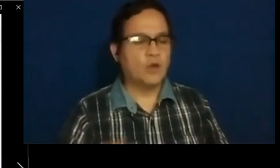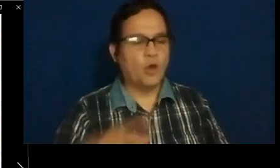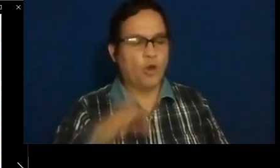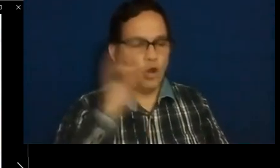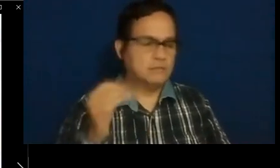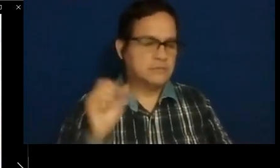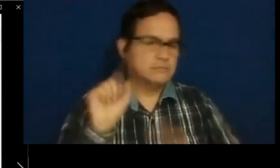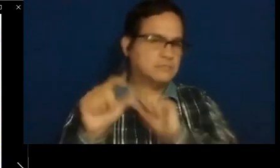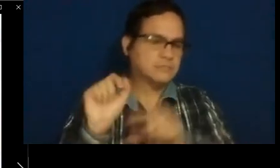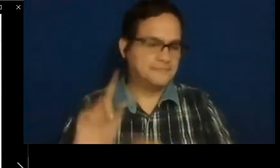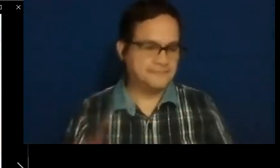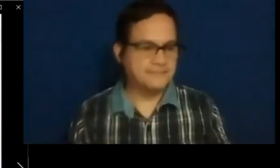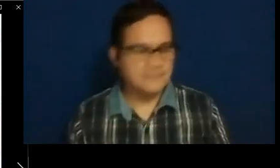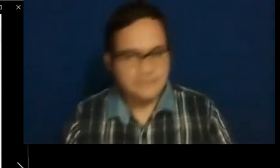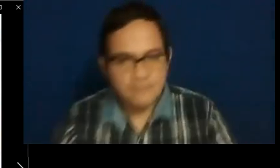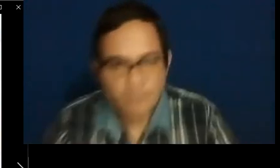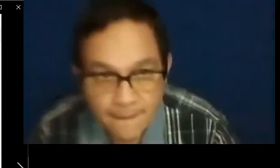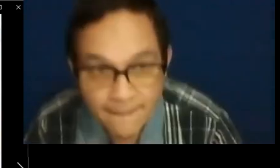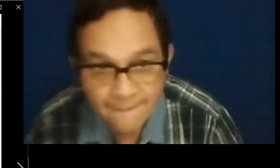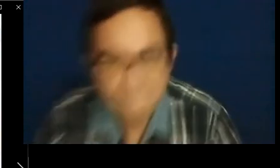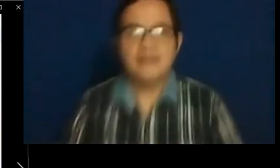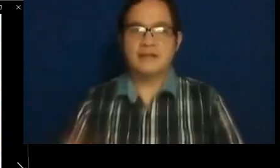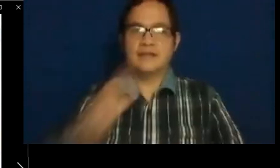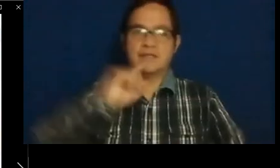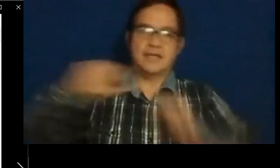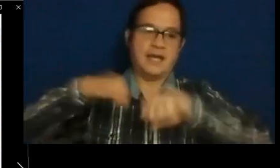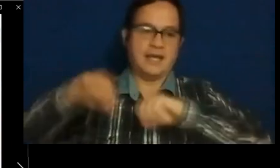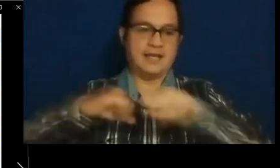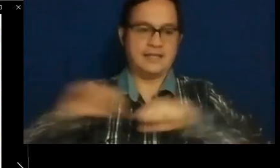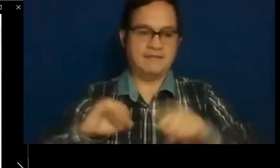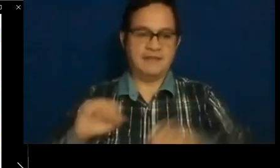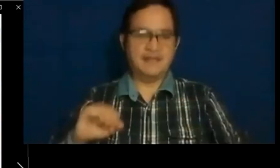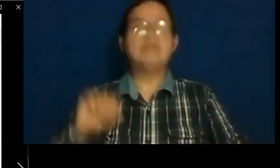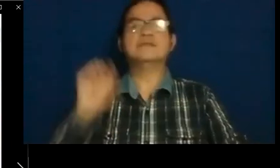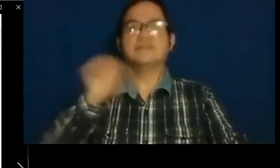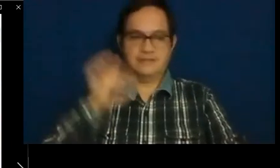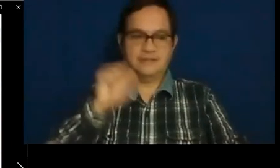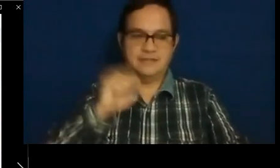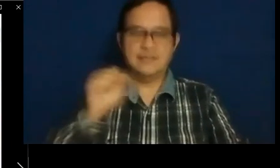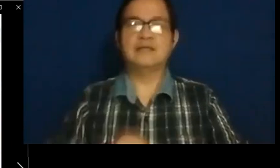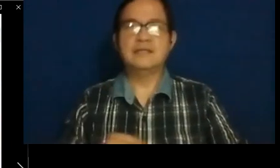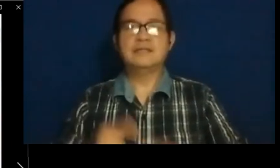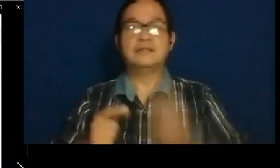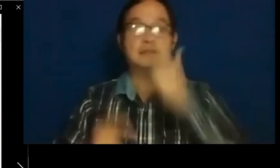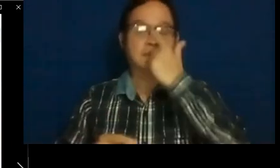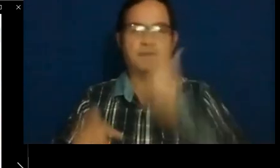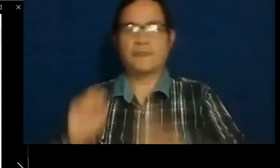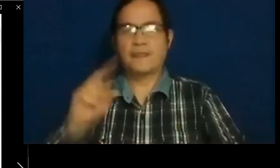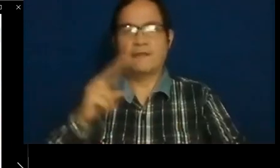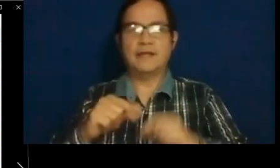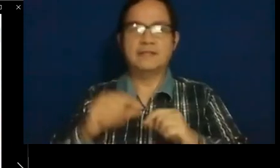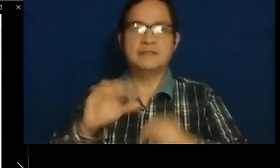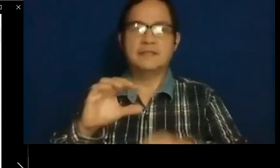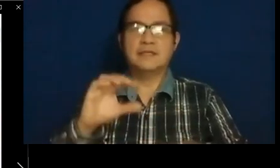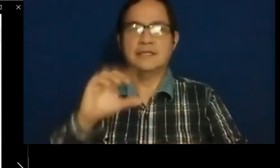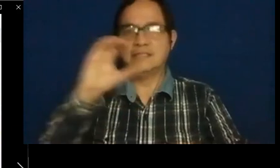espérame, en la actividad 1, pero en la segunda tabla, ¿sí me hago entender? O sea, en el literal C, por